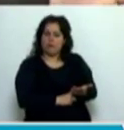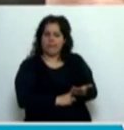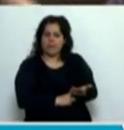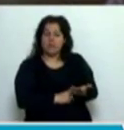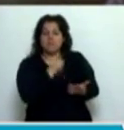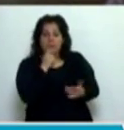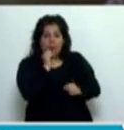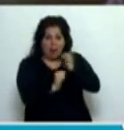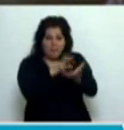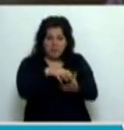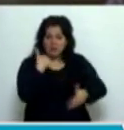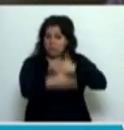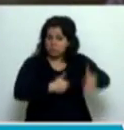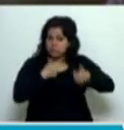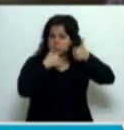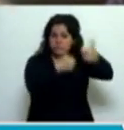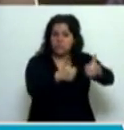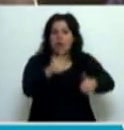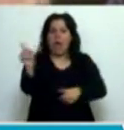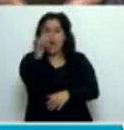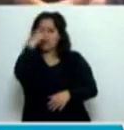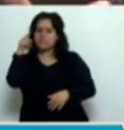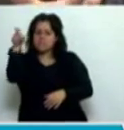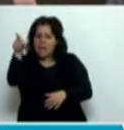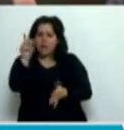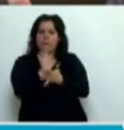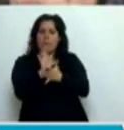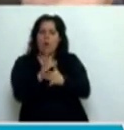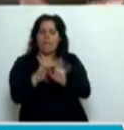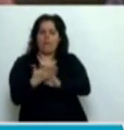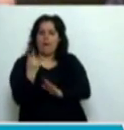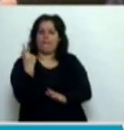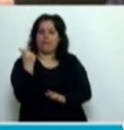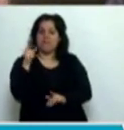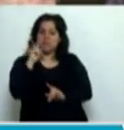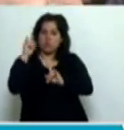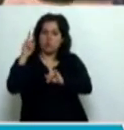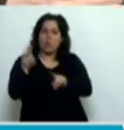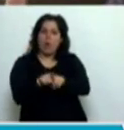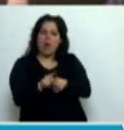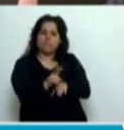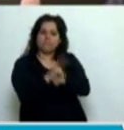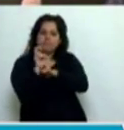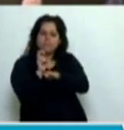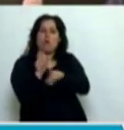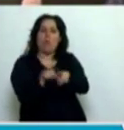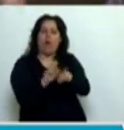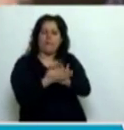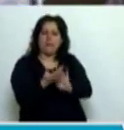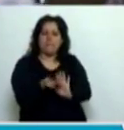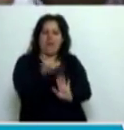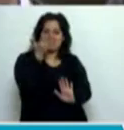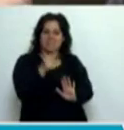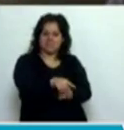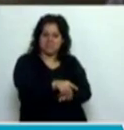les va bien, la participación del Estado en el concepto de renta financiera le diría bien, porque cobraríamos más dividendos. Esa es